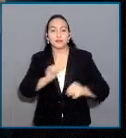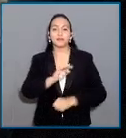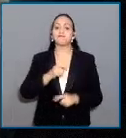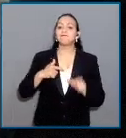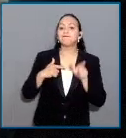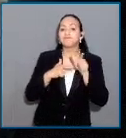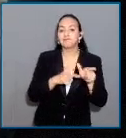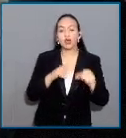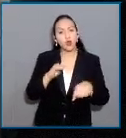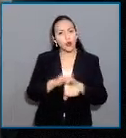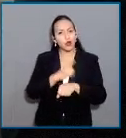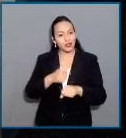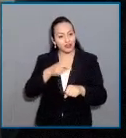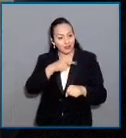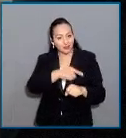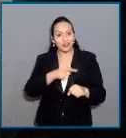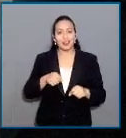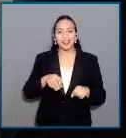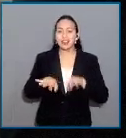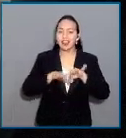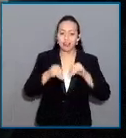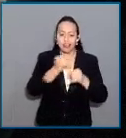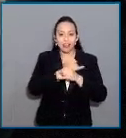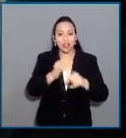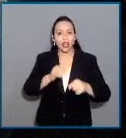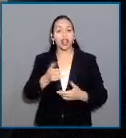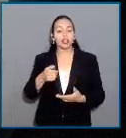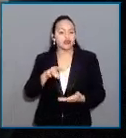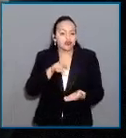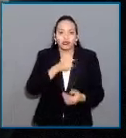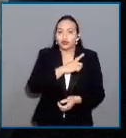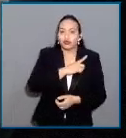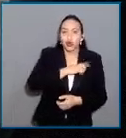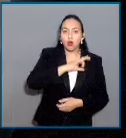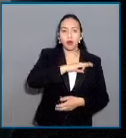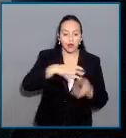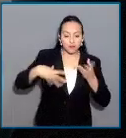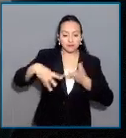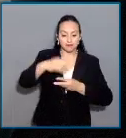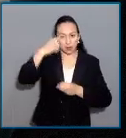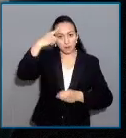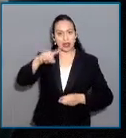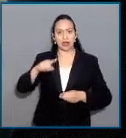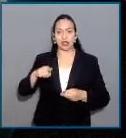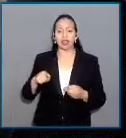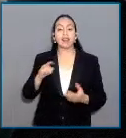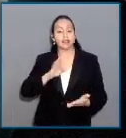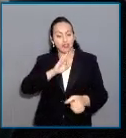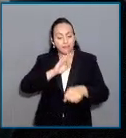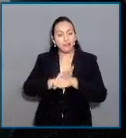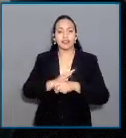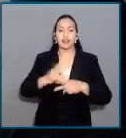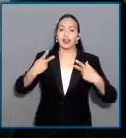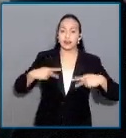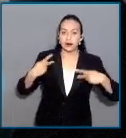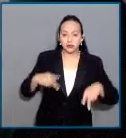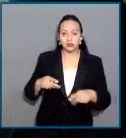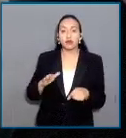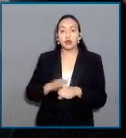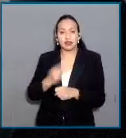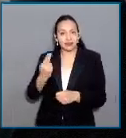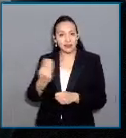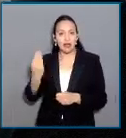además se ejerce de manera cotidiana, es decir, defensores y defensoras, asesores y